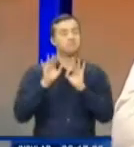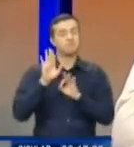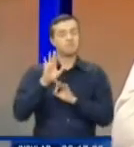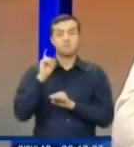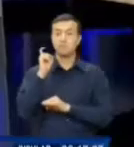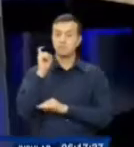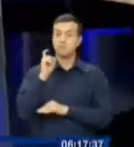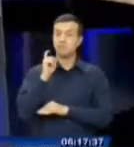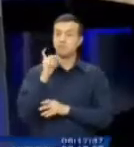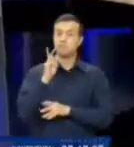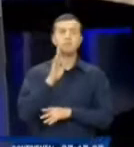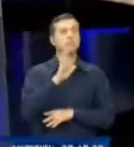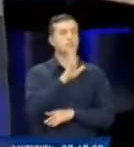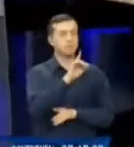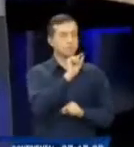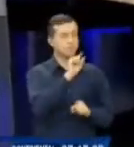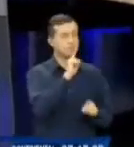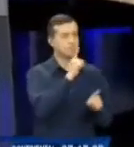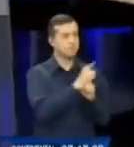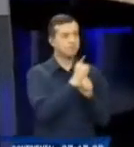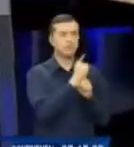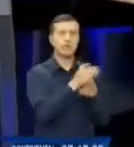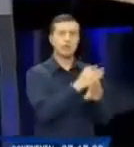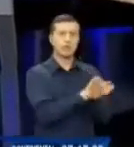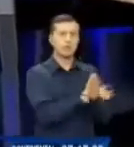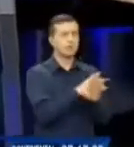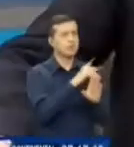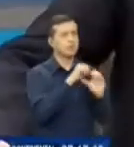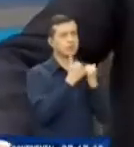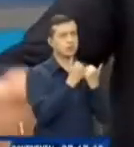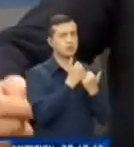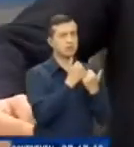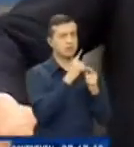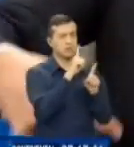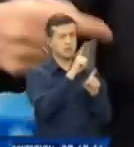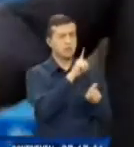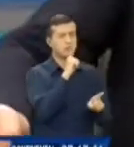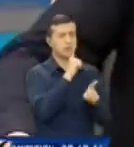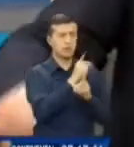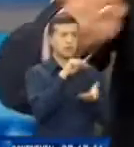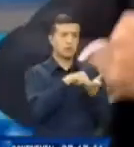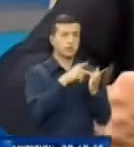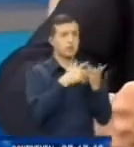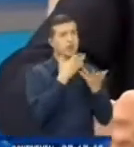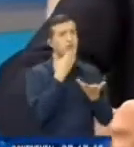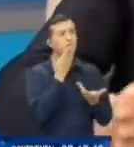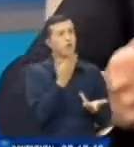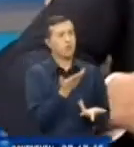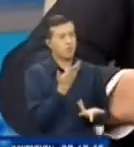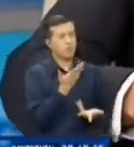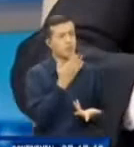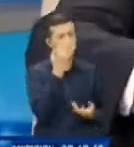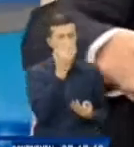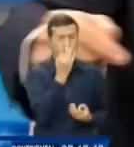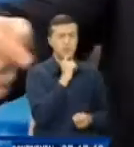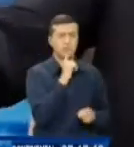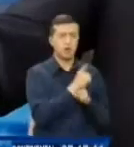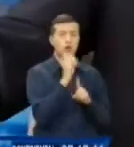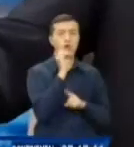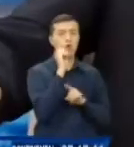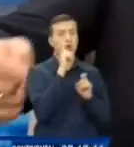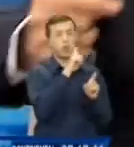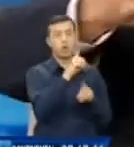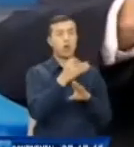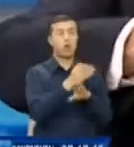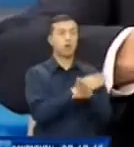someterse para alexandra ocles consulta prelegislativa es un canto de sirenas o realmente en esa consulta prelegislativa